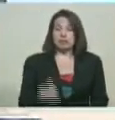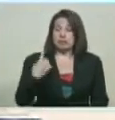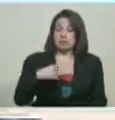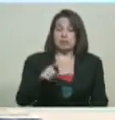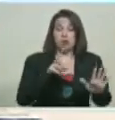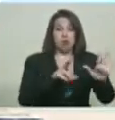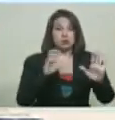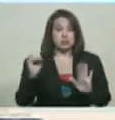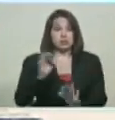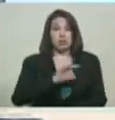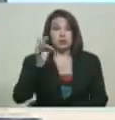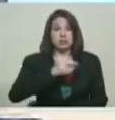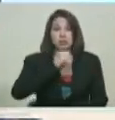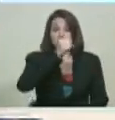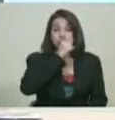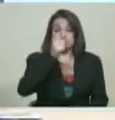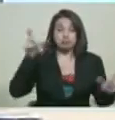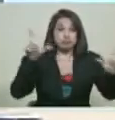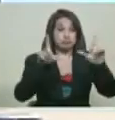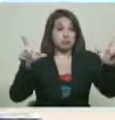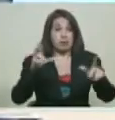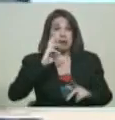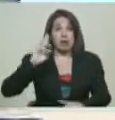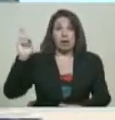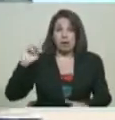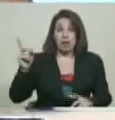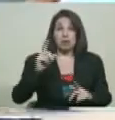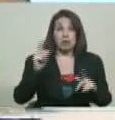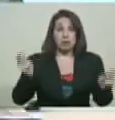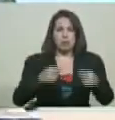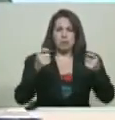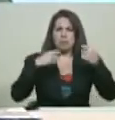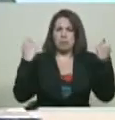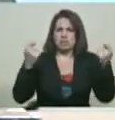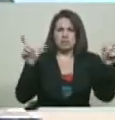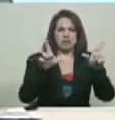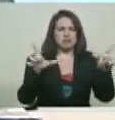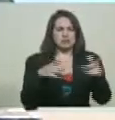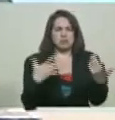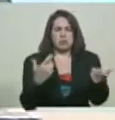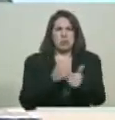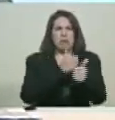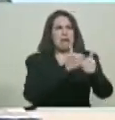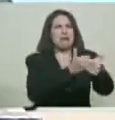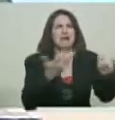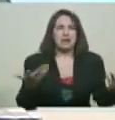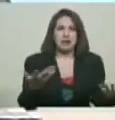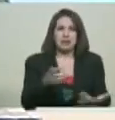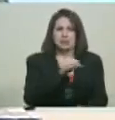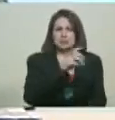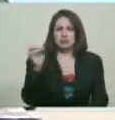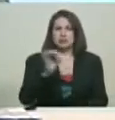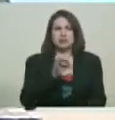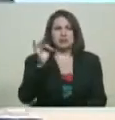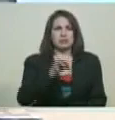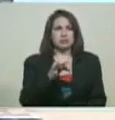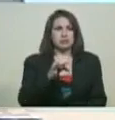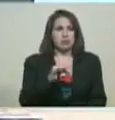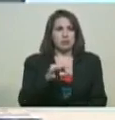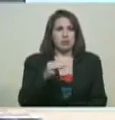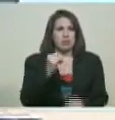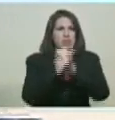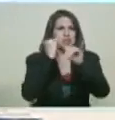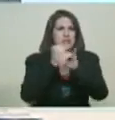ciento de los medios de comunicación del país radio prensa y televisión que persecución y tiene el 100 por ciento de las redes sociales y